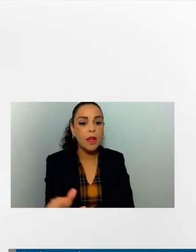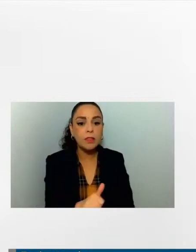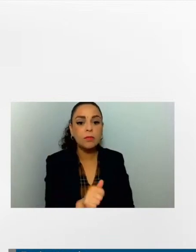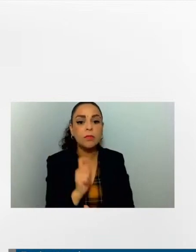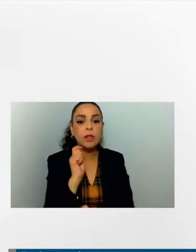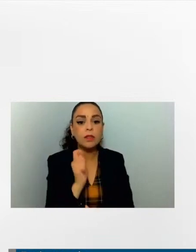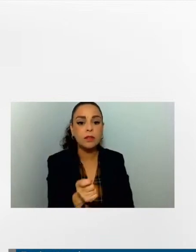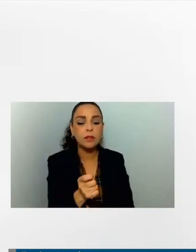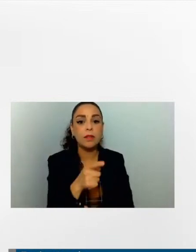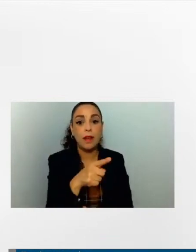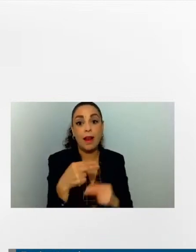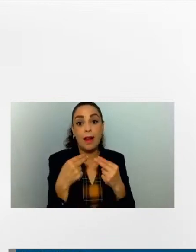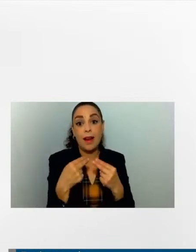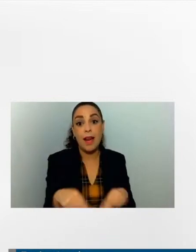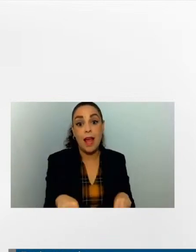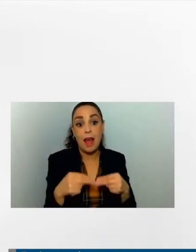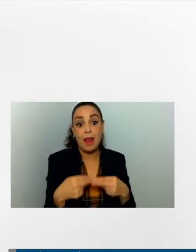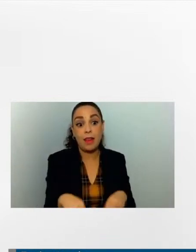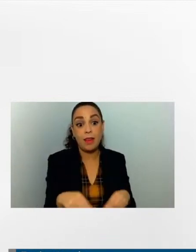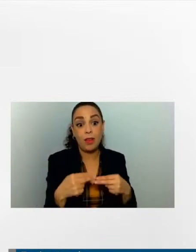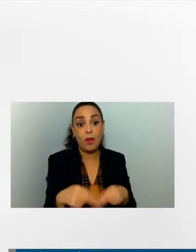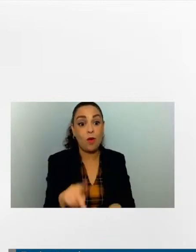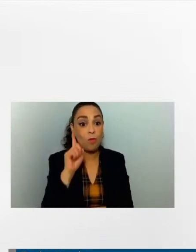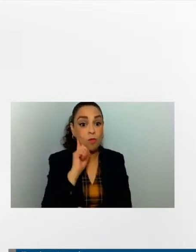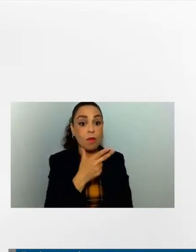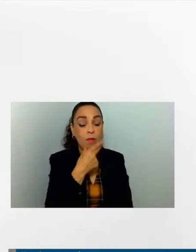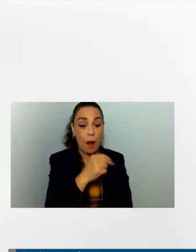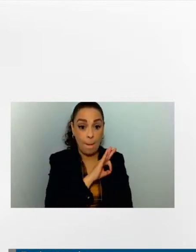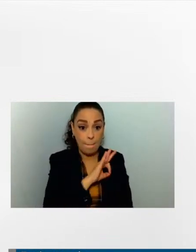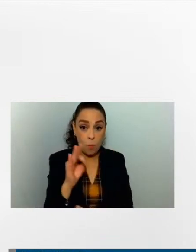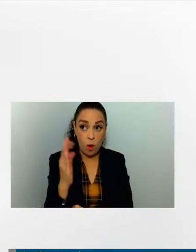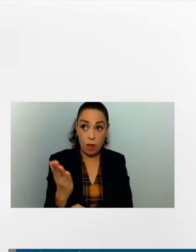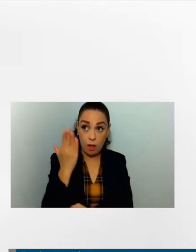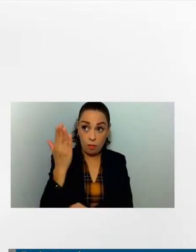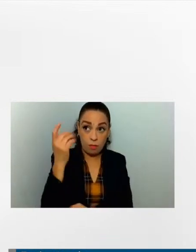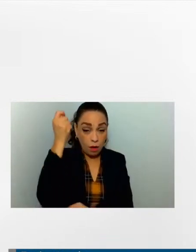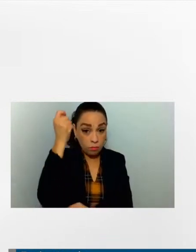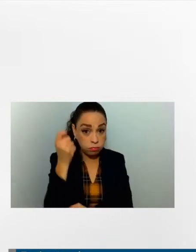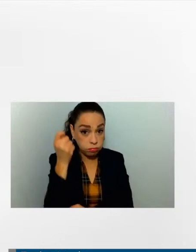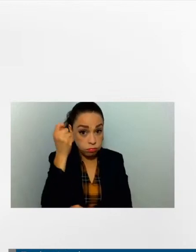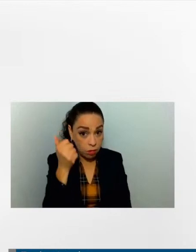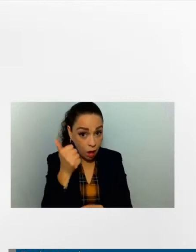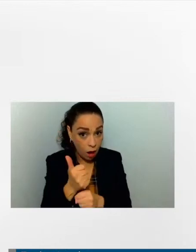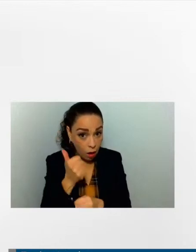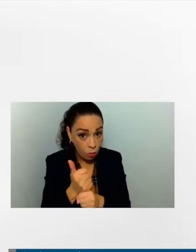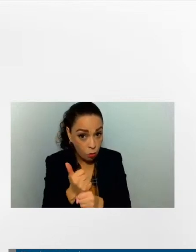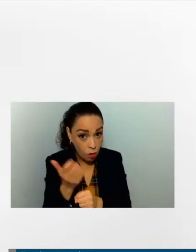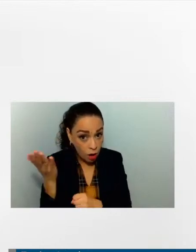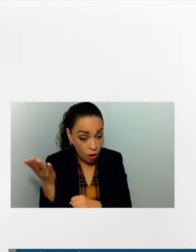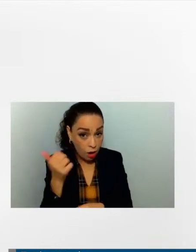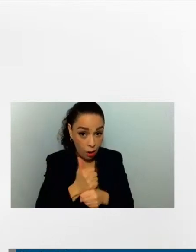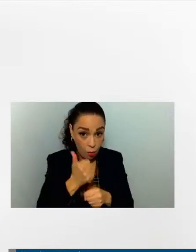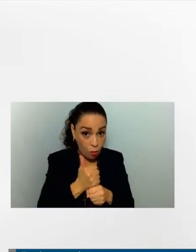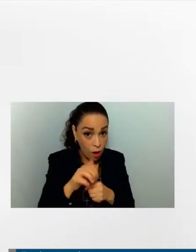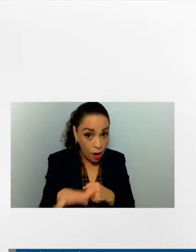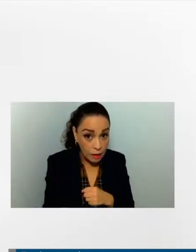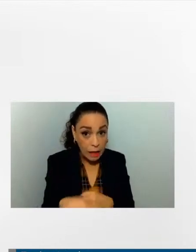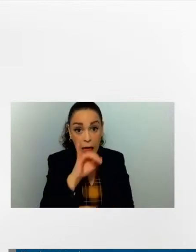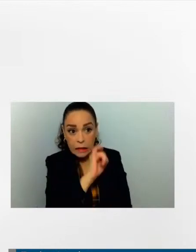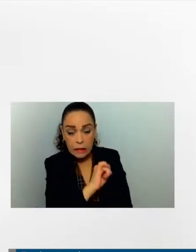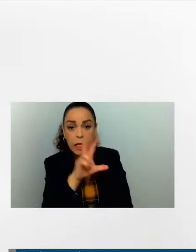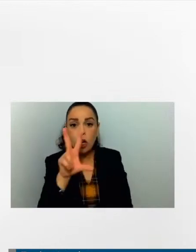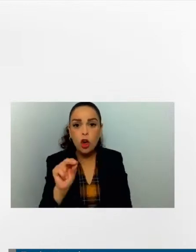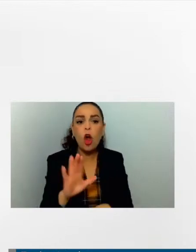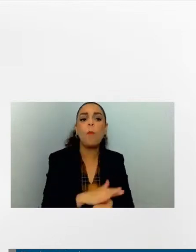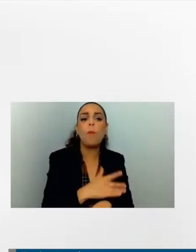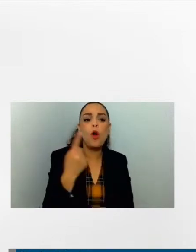los nietos y las nietas, ¿no? Si pueden solicitarle alimentos a sus abuelos y abuelas, cuándo sí, cuándo no.